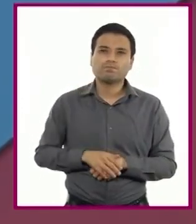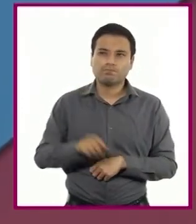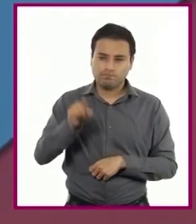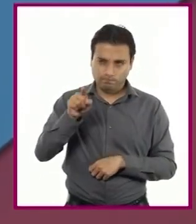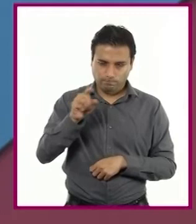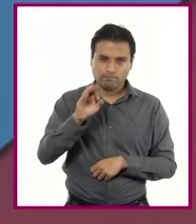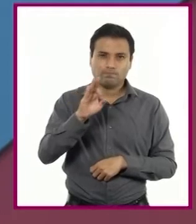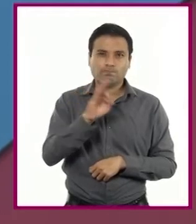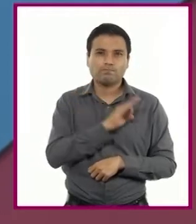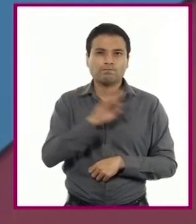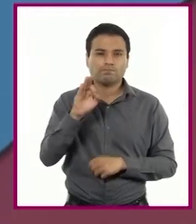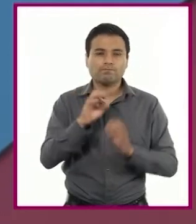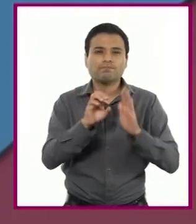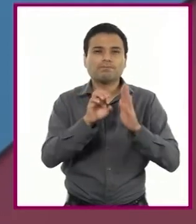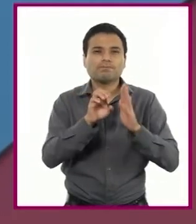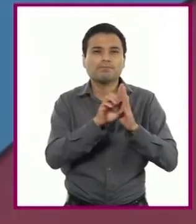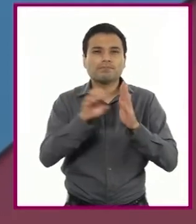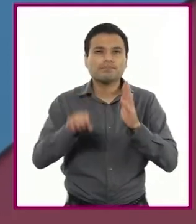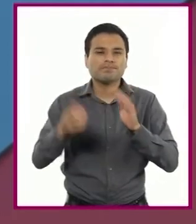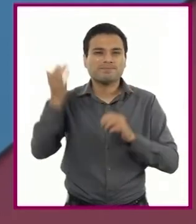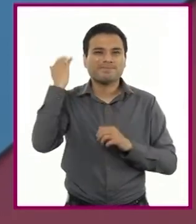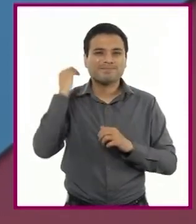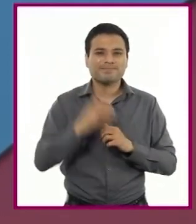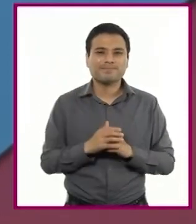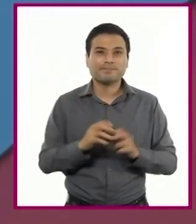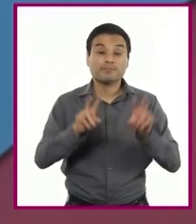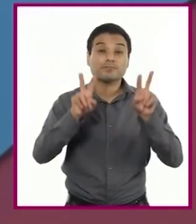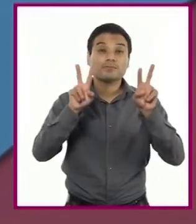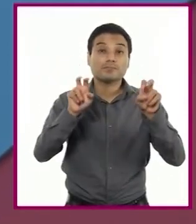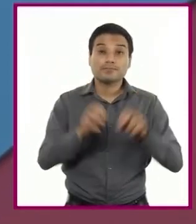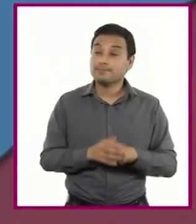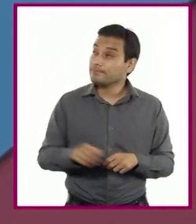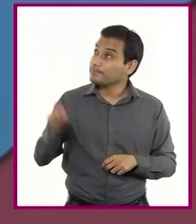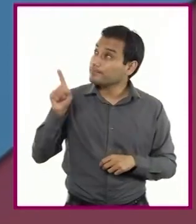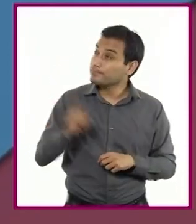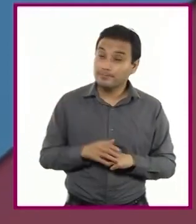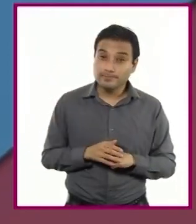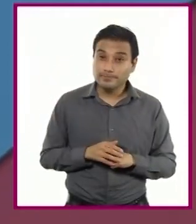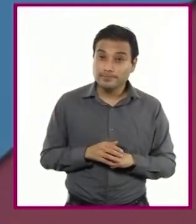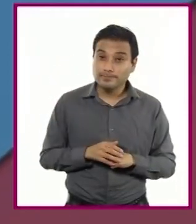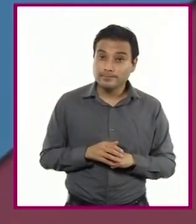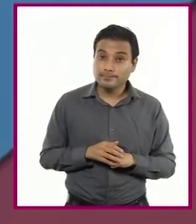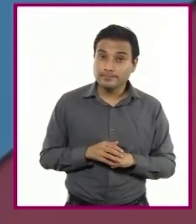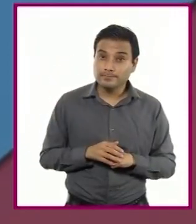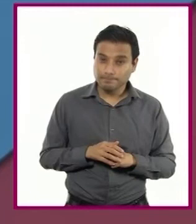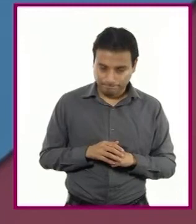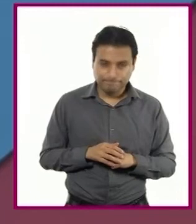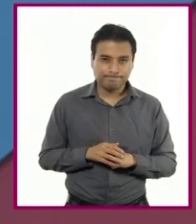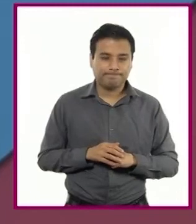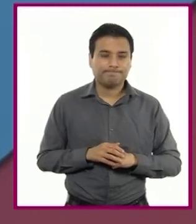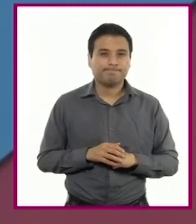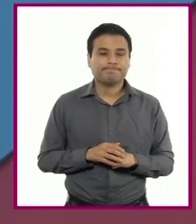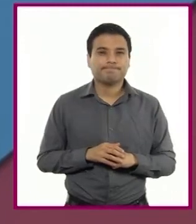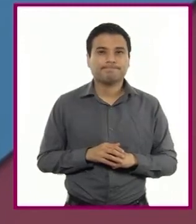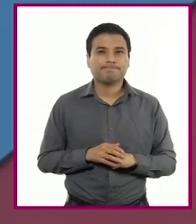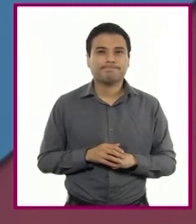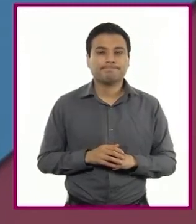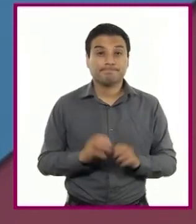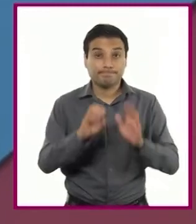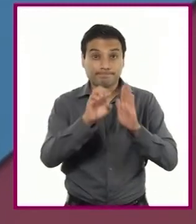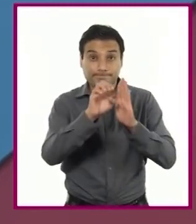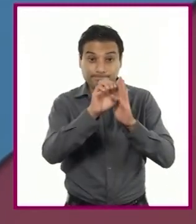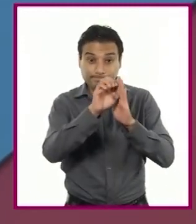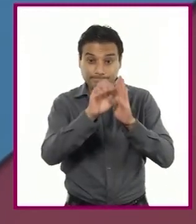jurisdicción, como sucedió con el caso de Darfur, Sudán y el de Libia. En el Estatuto de la